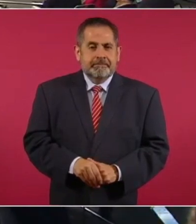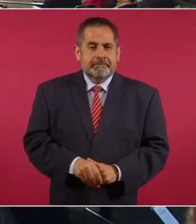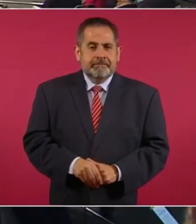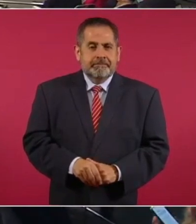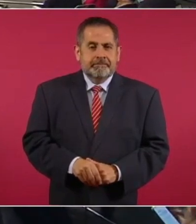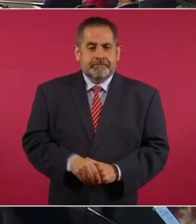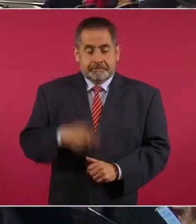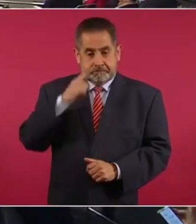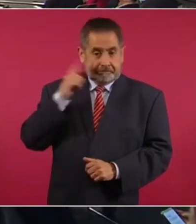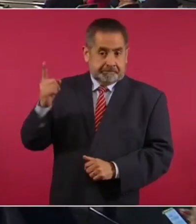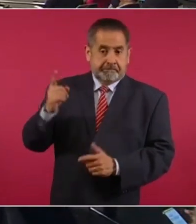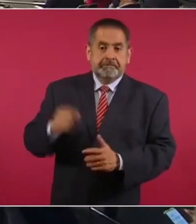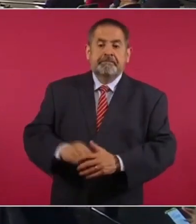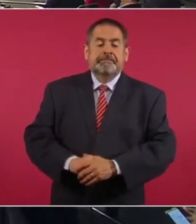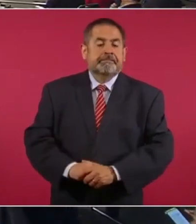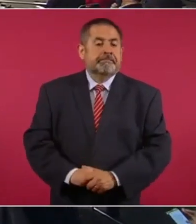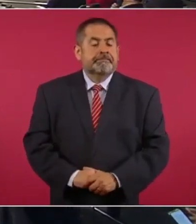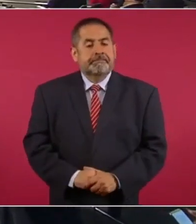Miren,